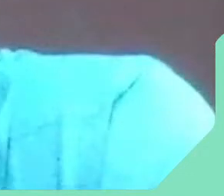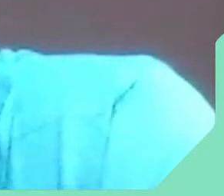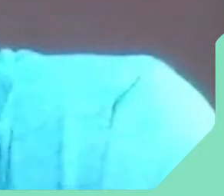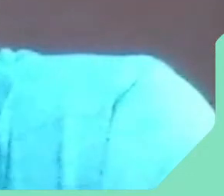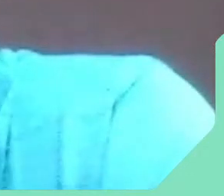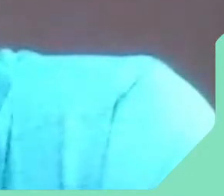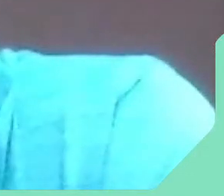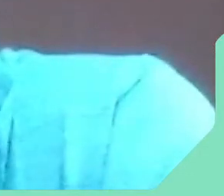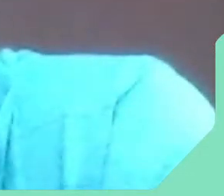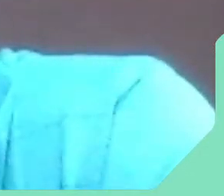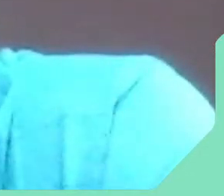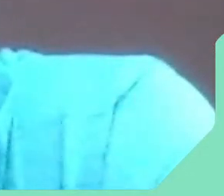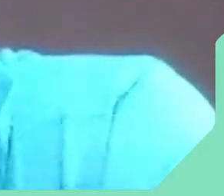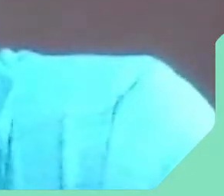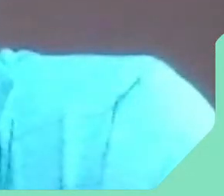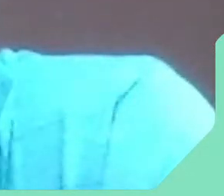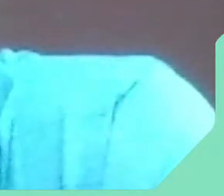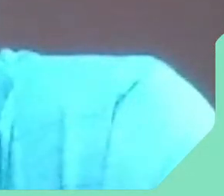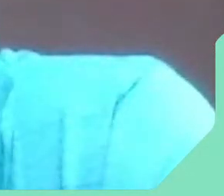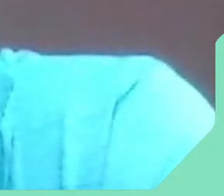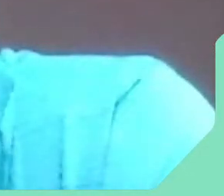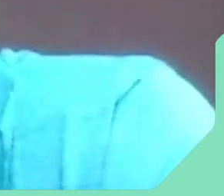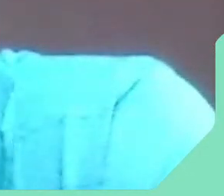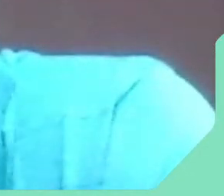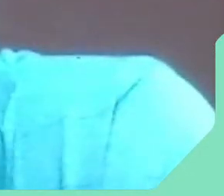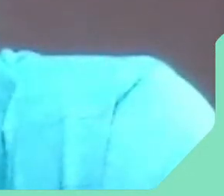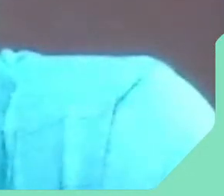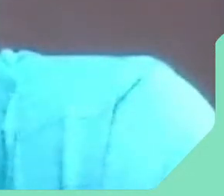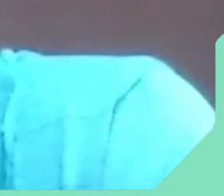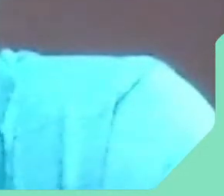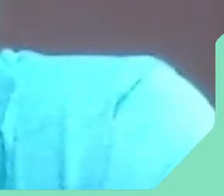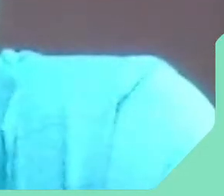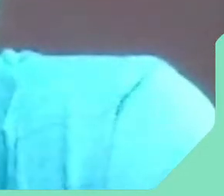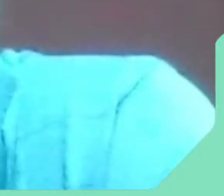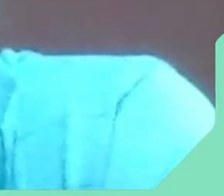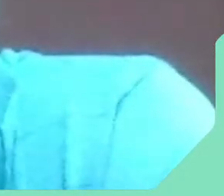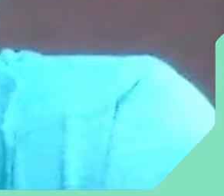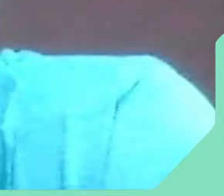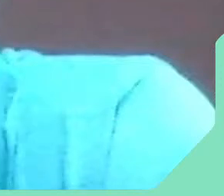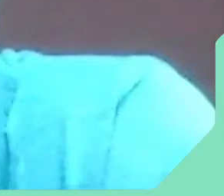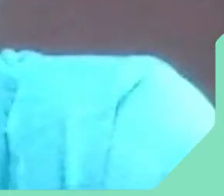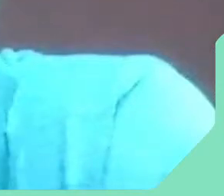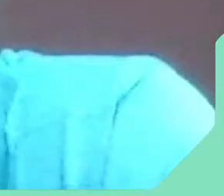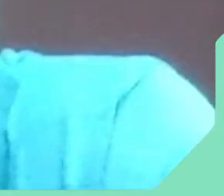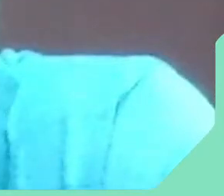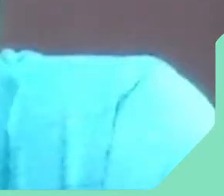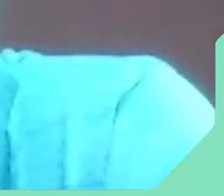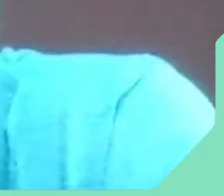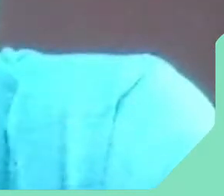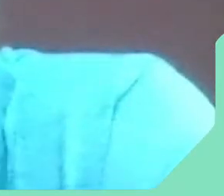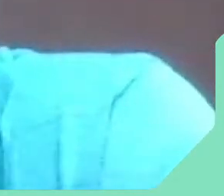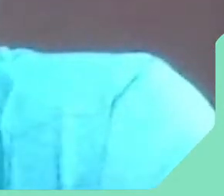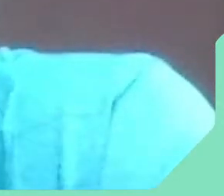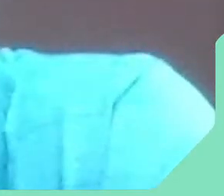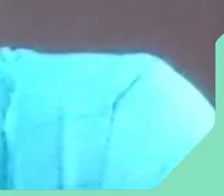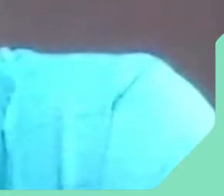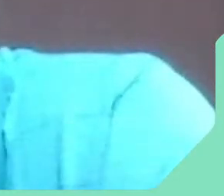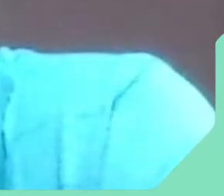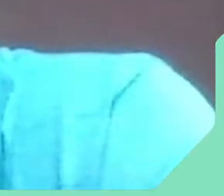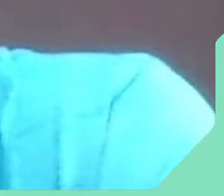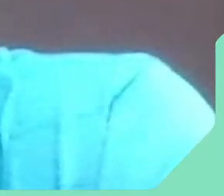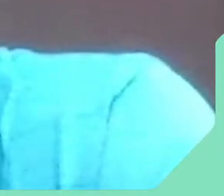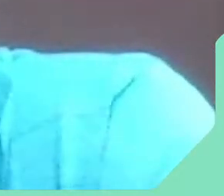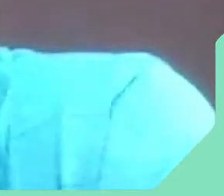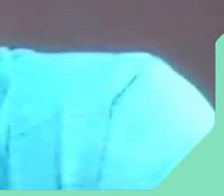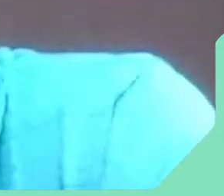en esta instancia para nosotros es un gran gusto y seguramente también un reconforta el gran trabajo, el gran sacrificio del área de